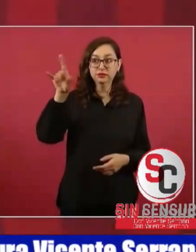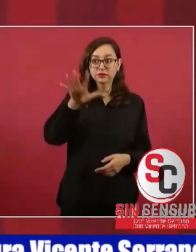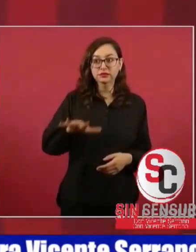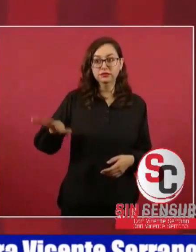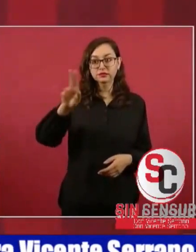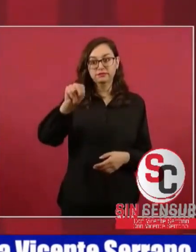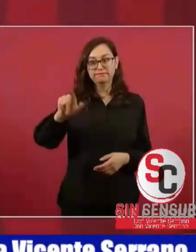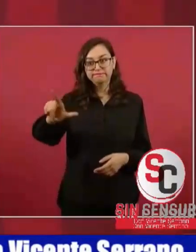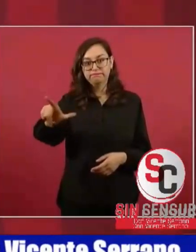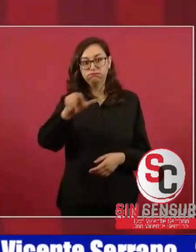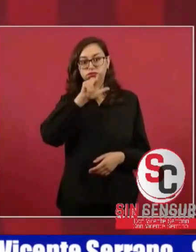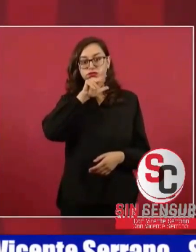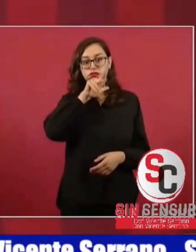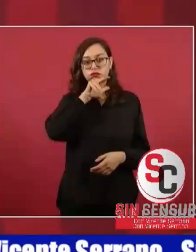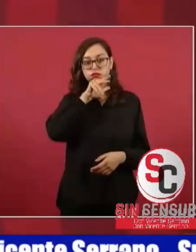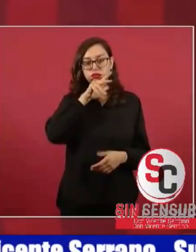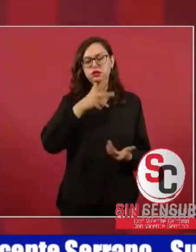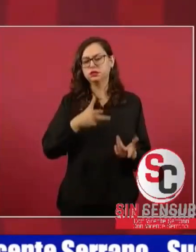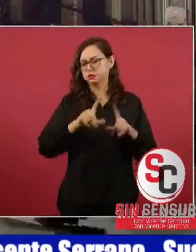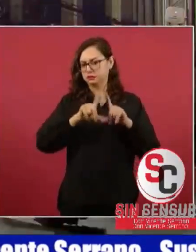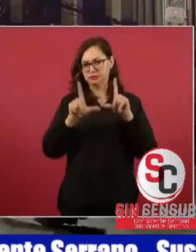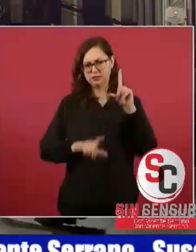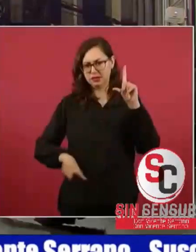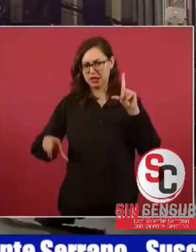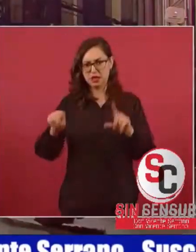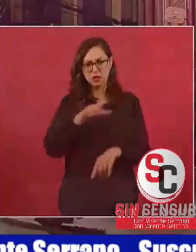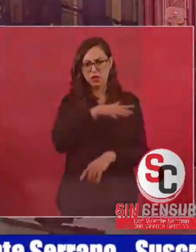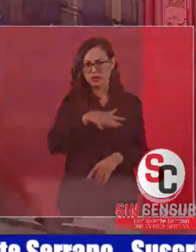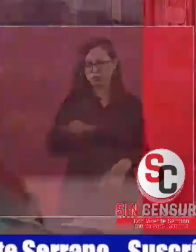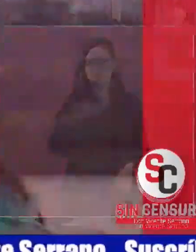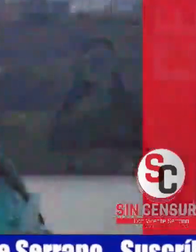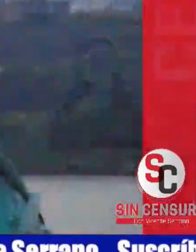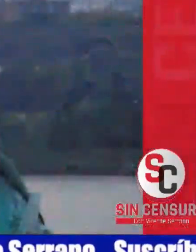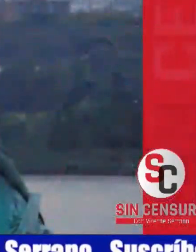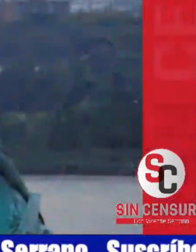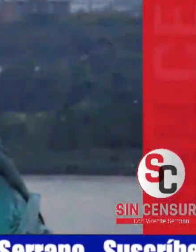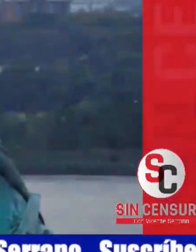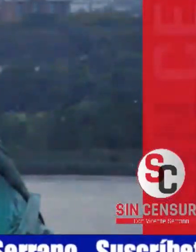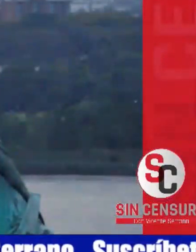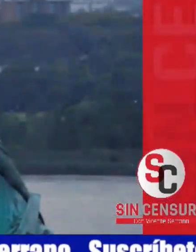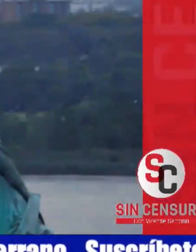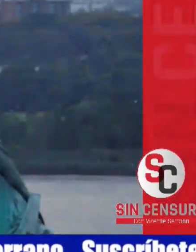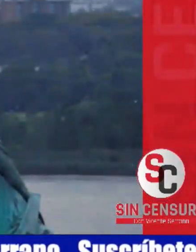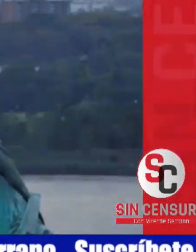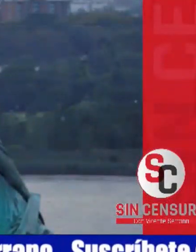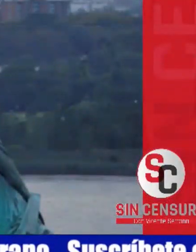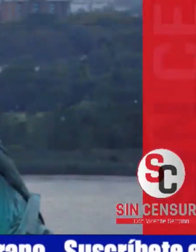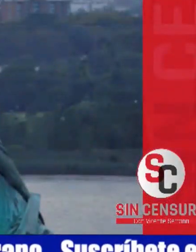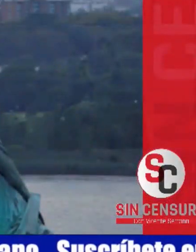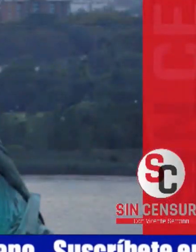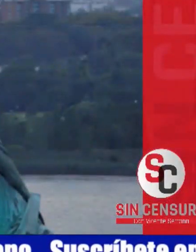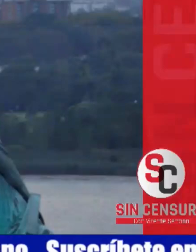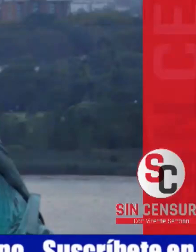lo de la Estatua de la Libertad, ¿no? Y diciendo que pues que el gobierno de Estados Unidos no sería un